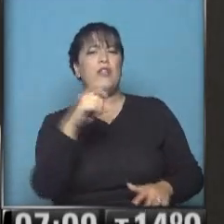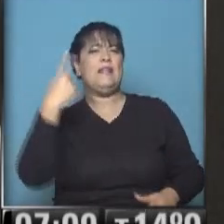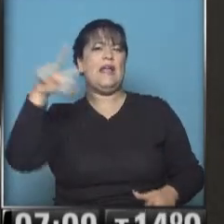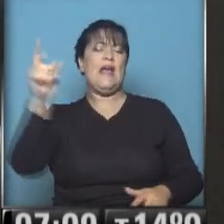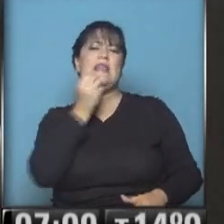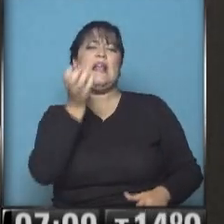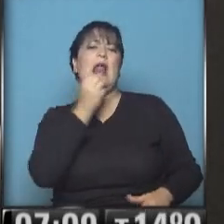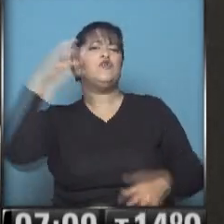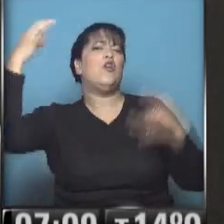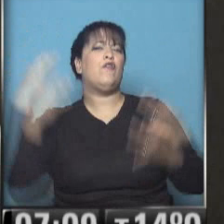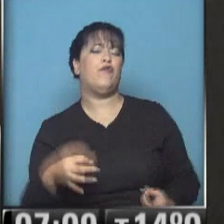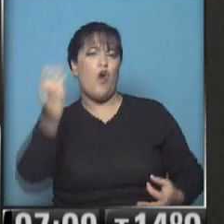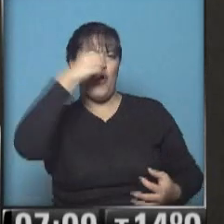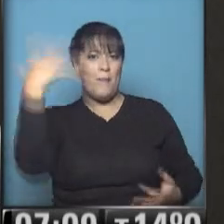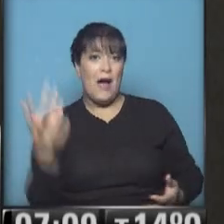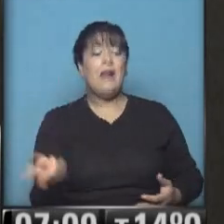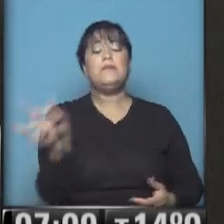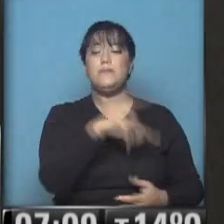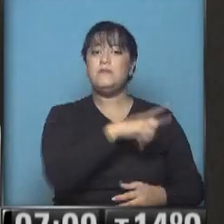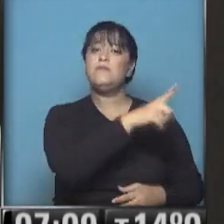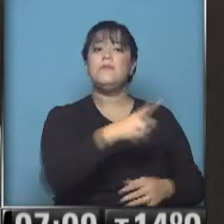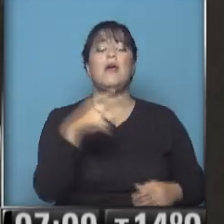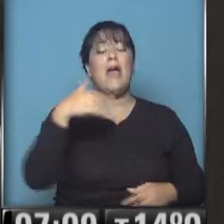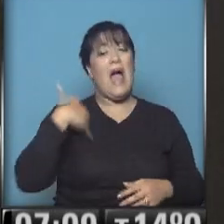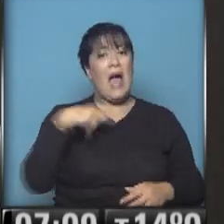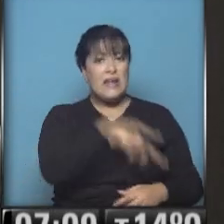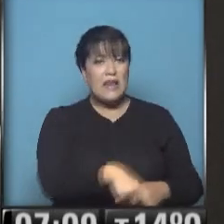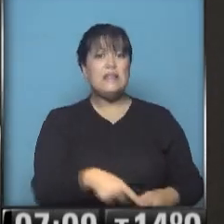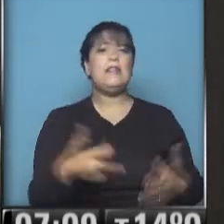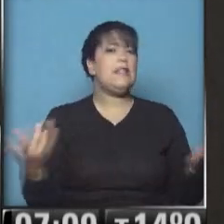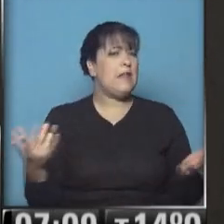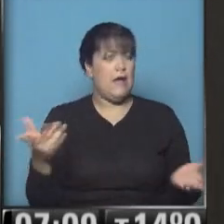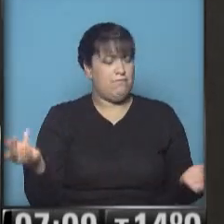en referencia al presunto aval de la Casa Blanca a la postura argentina que no se